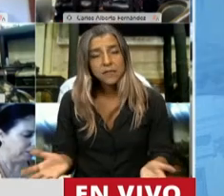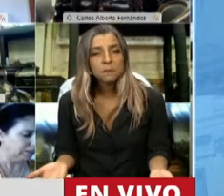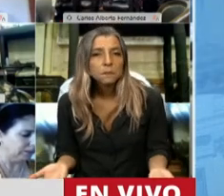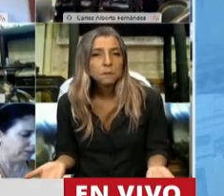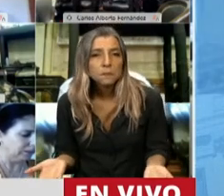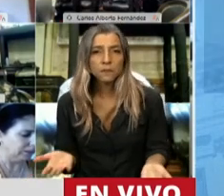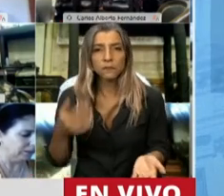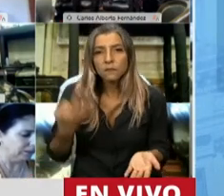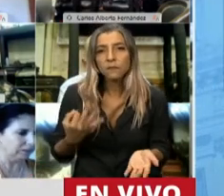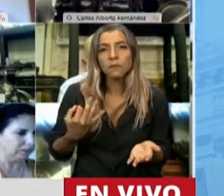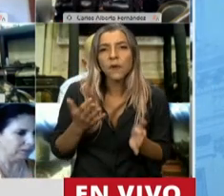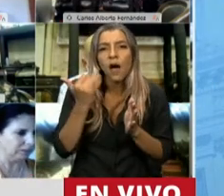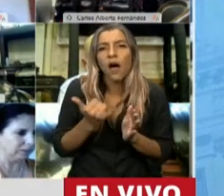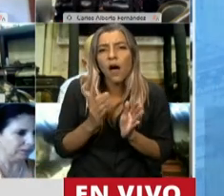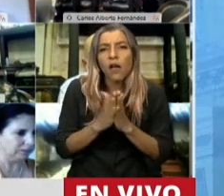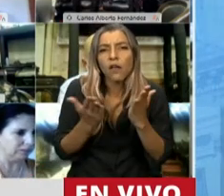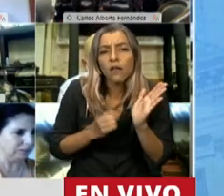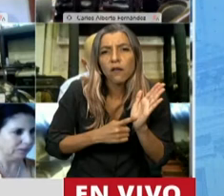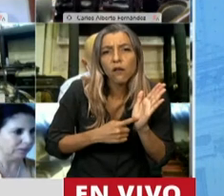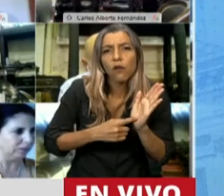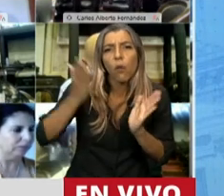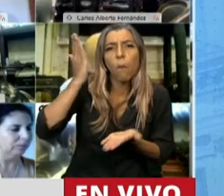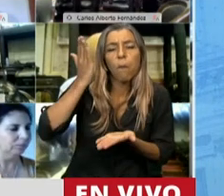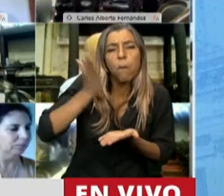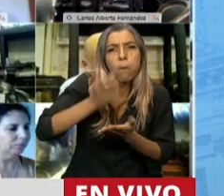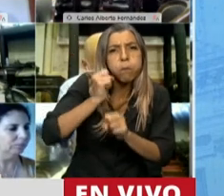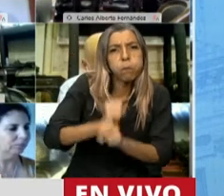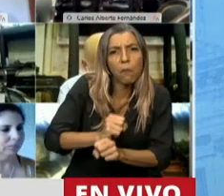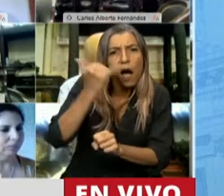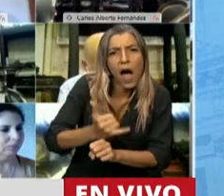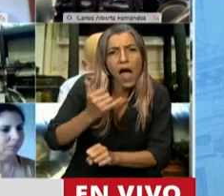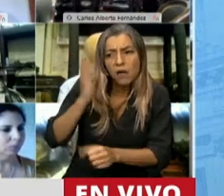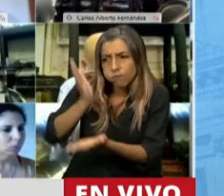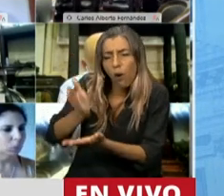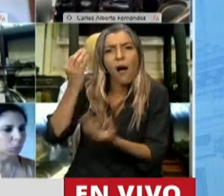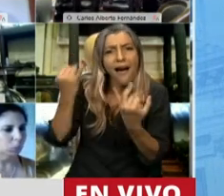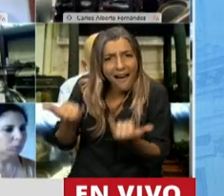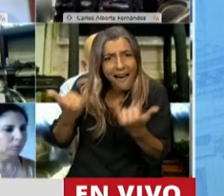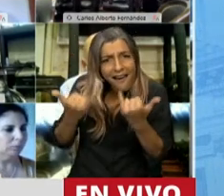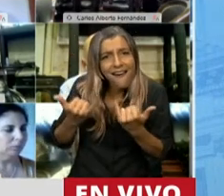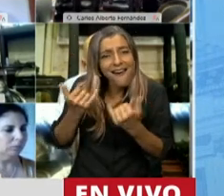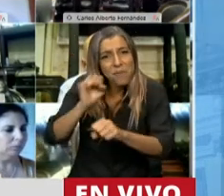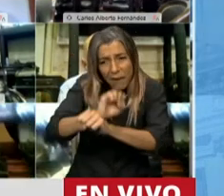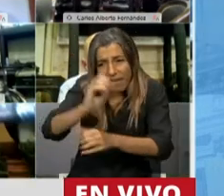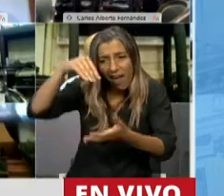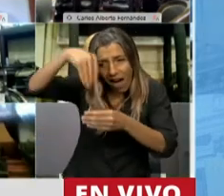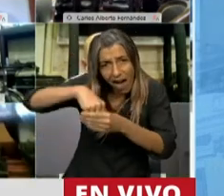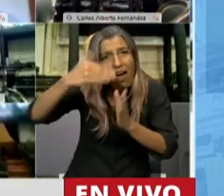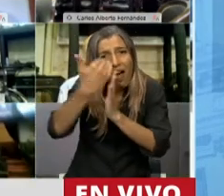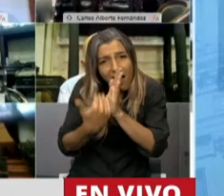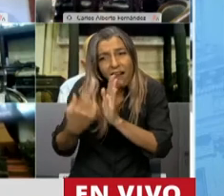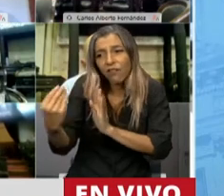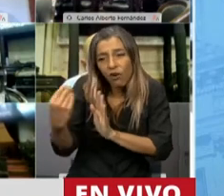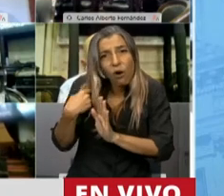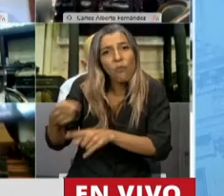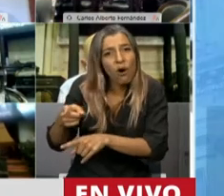ejecute el Código Penal y que se sancionen a aquellos que incitan y que de alguna manera colaboran y también que